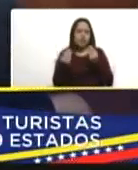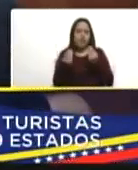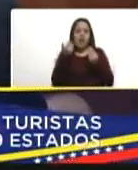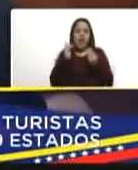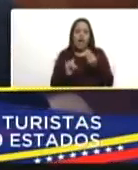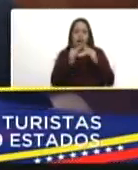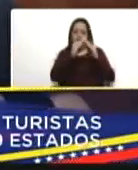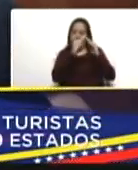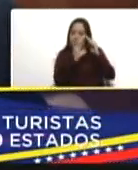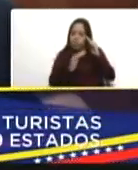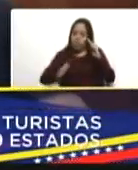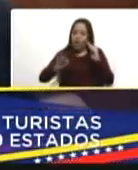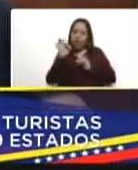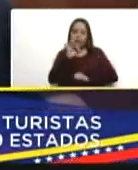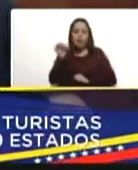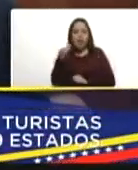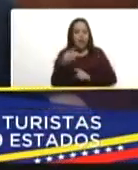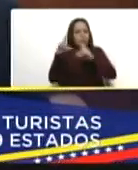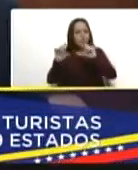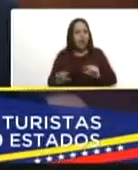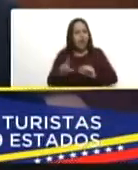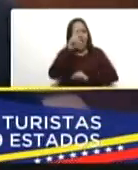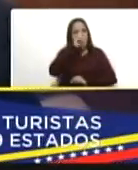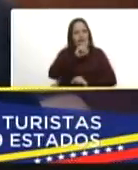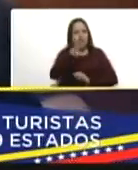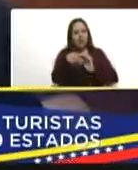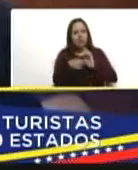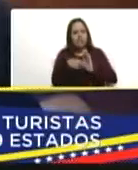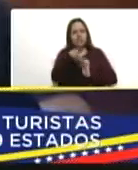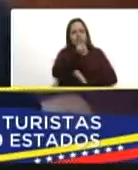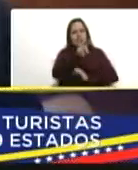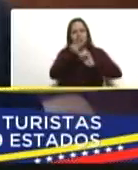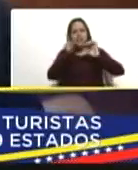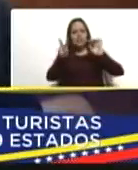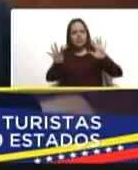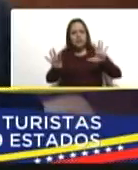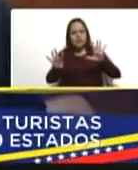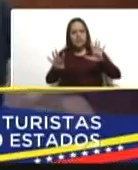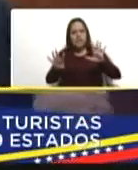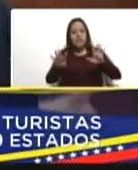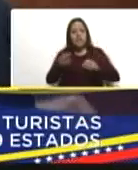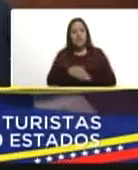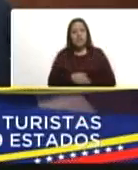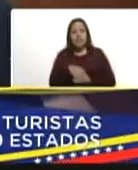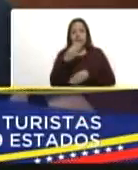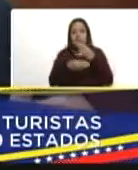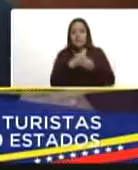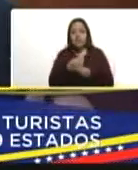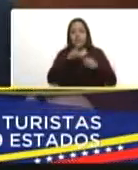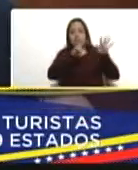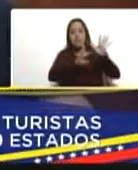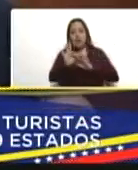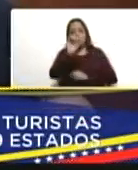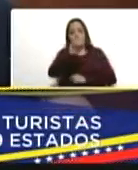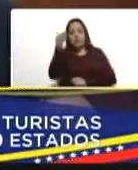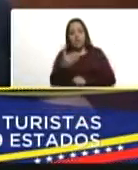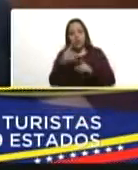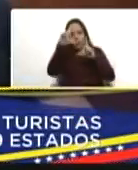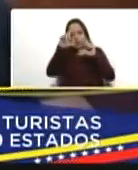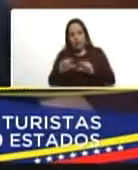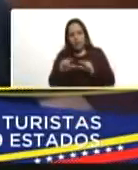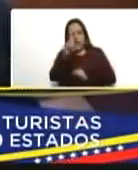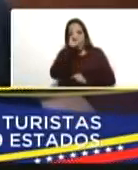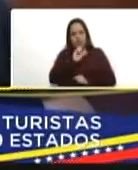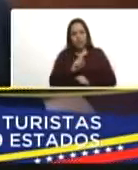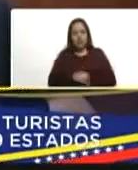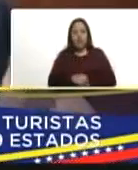caída hasta el año 2019 de 73 por en las llegadas internacionales la recuperación se comenzó en el año